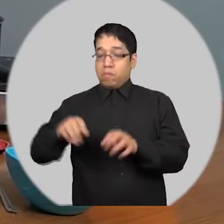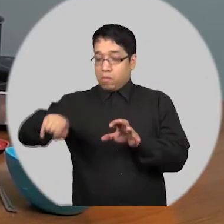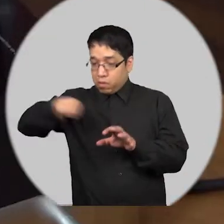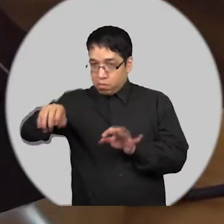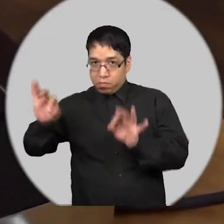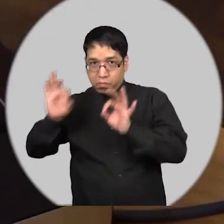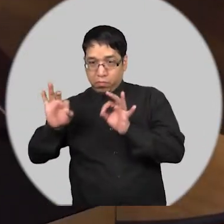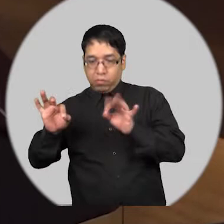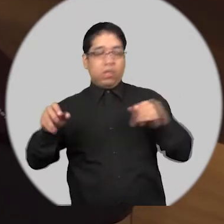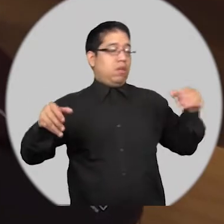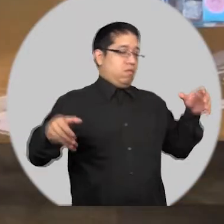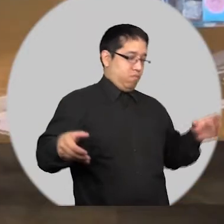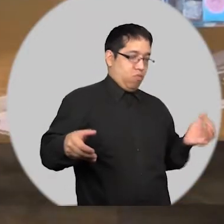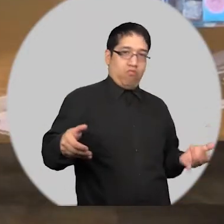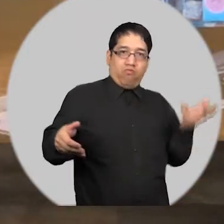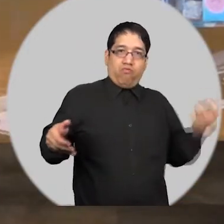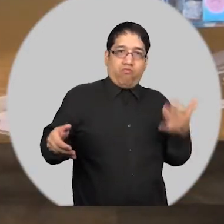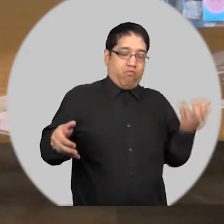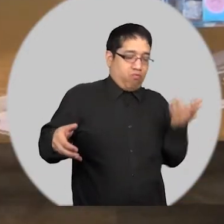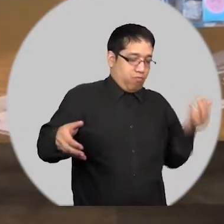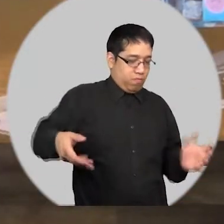Y vamos a ir agregándole a nuestra mezcla.